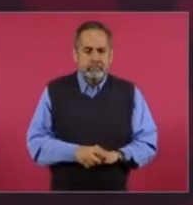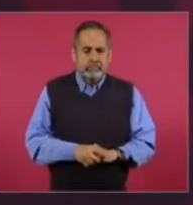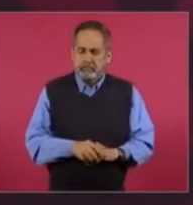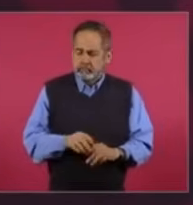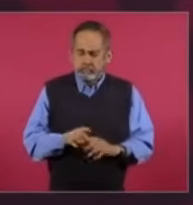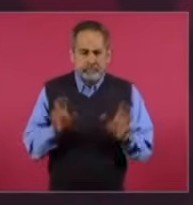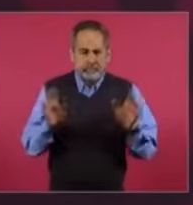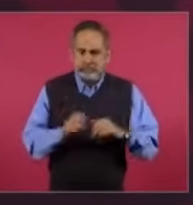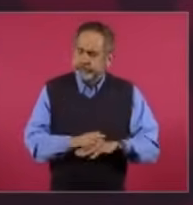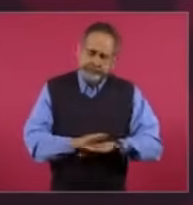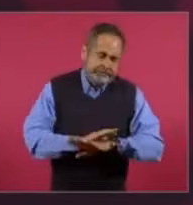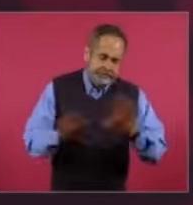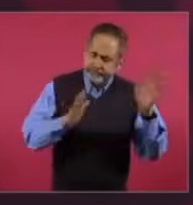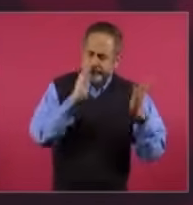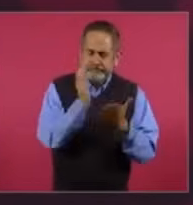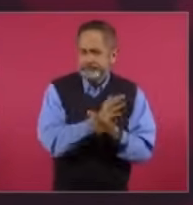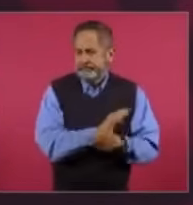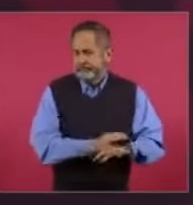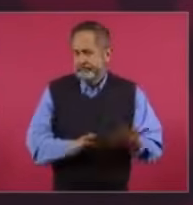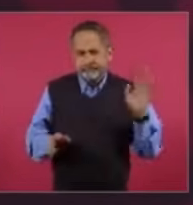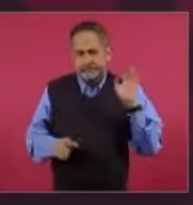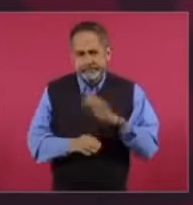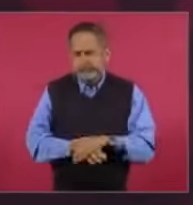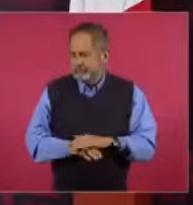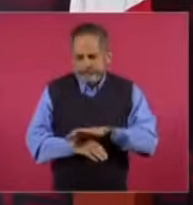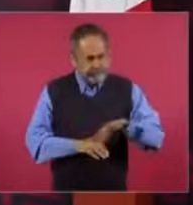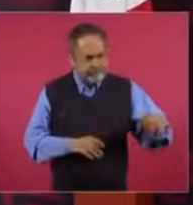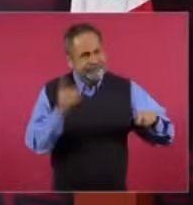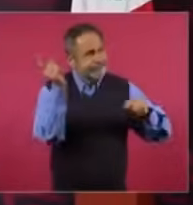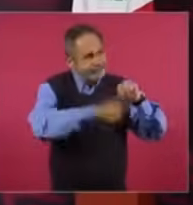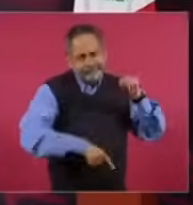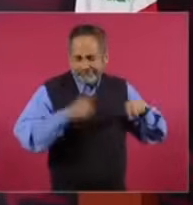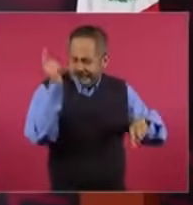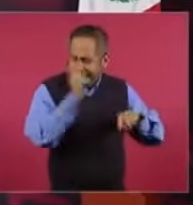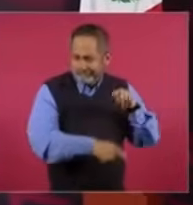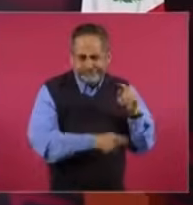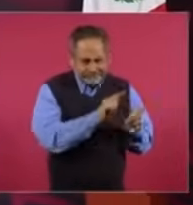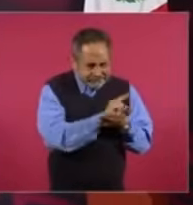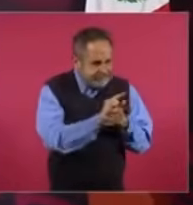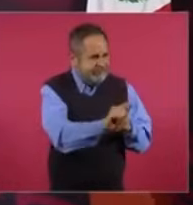entonces ya hay que seguir limpiando